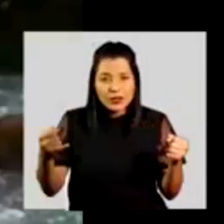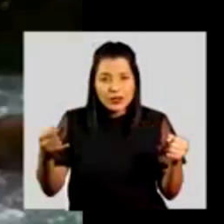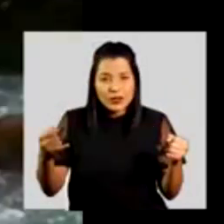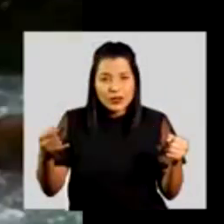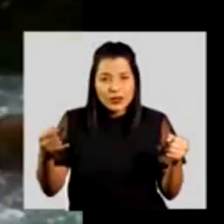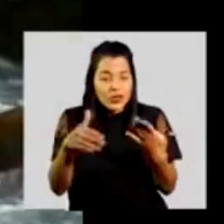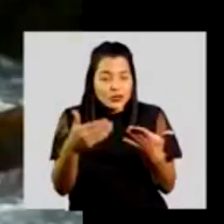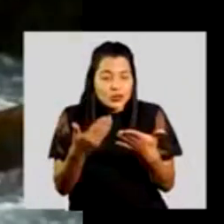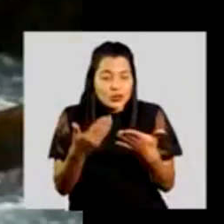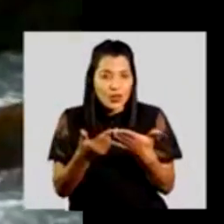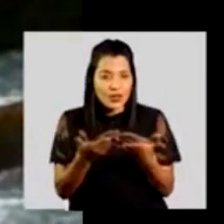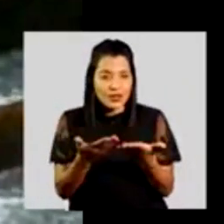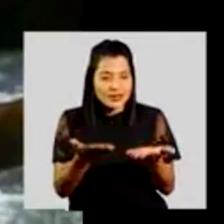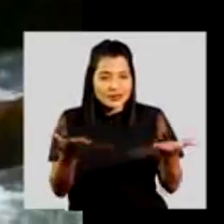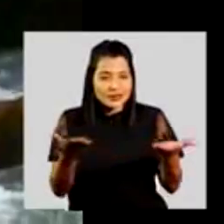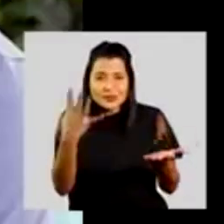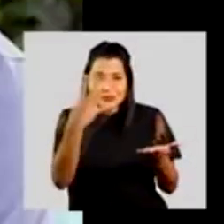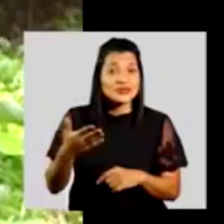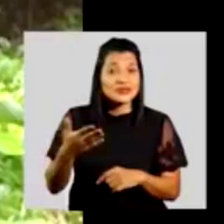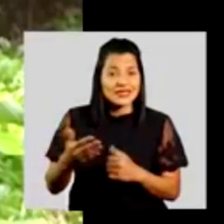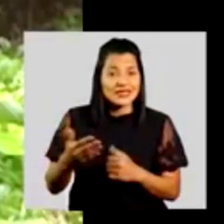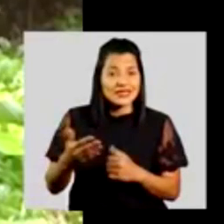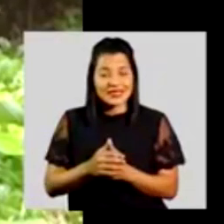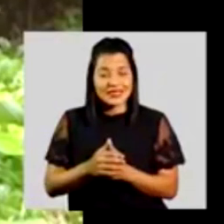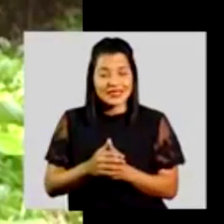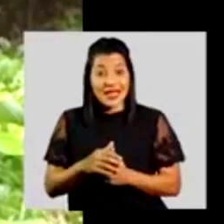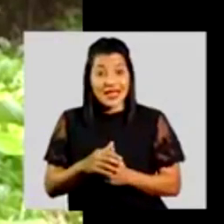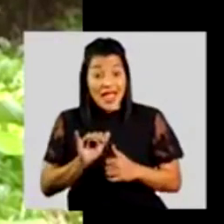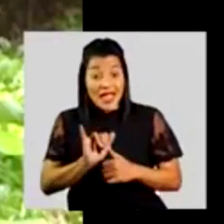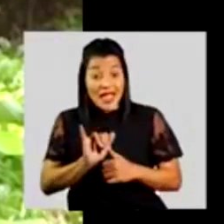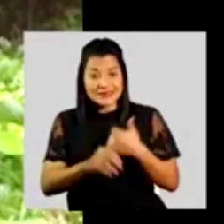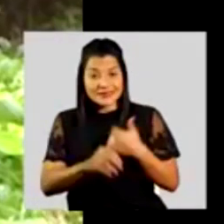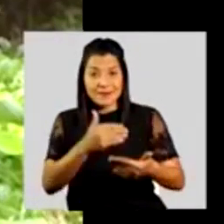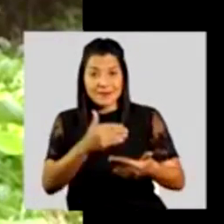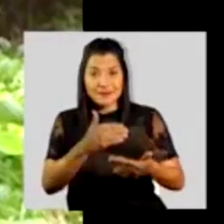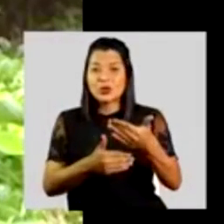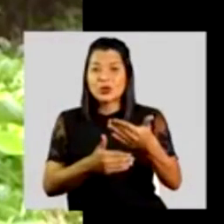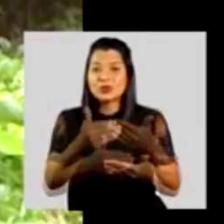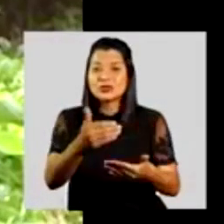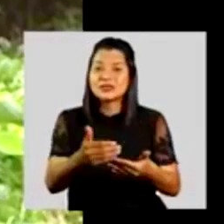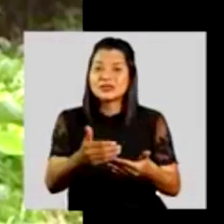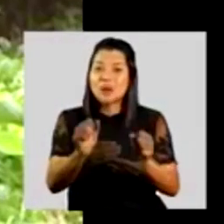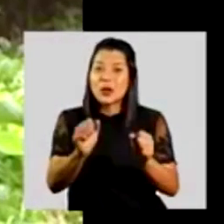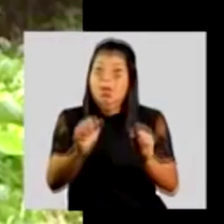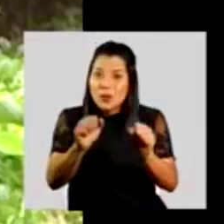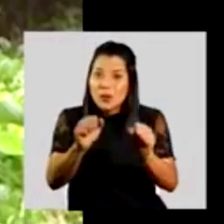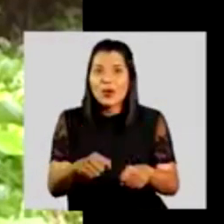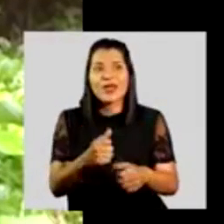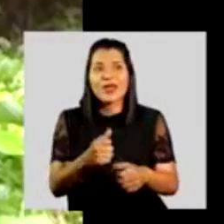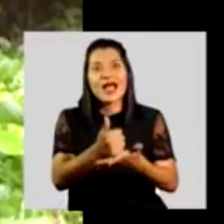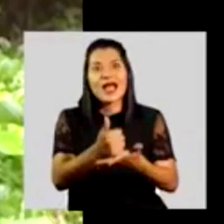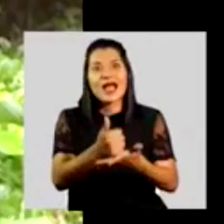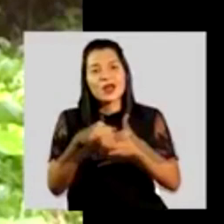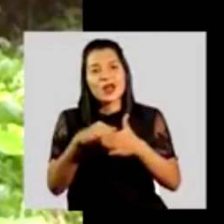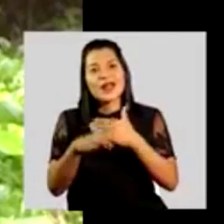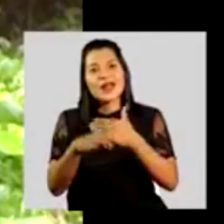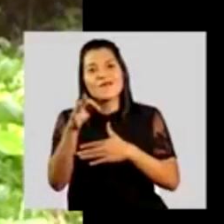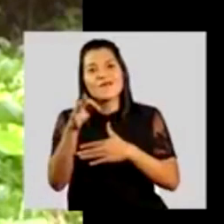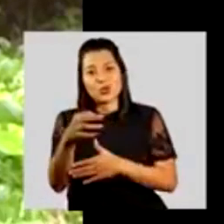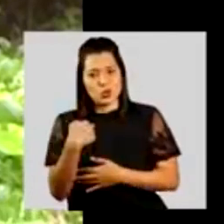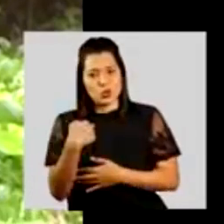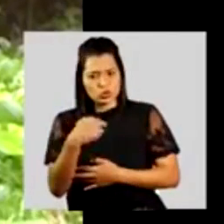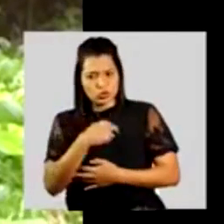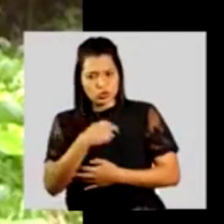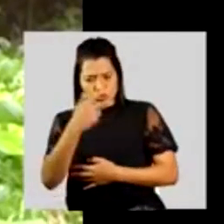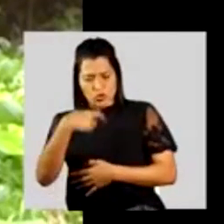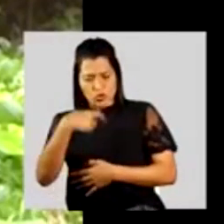que ofrece los territorios indígenas. Estos procesos nos pueden enriquecer el día de mañana que nosotros como mujeres seamos independientes